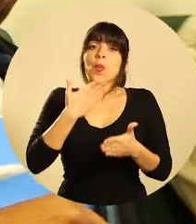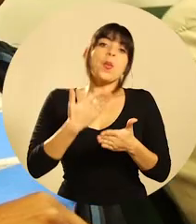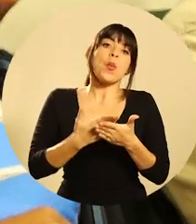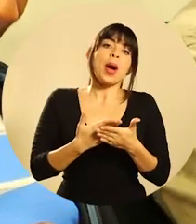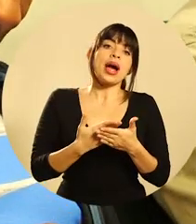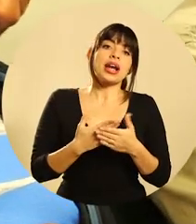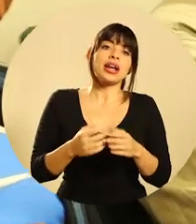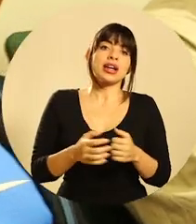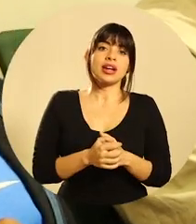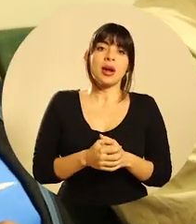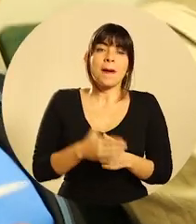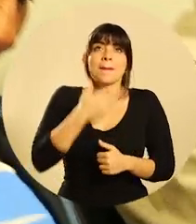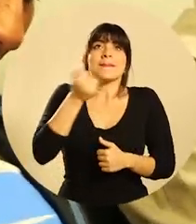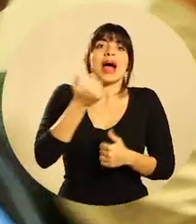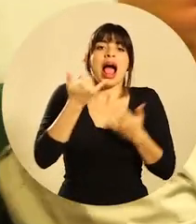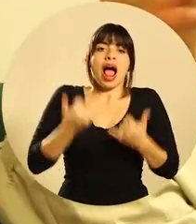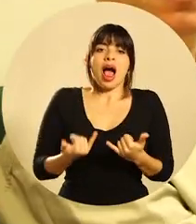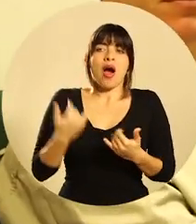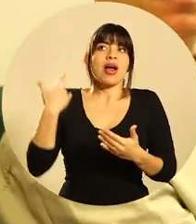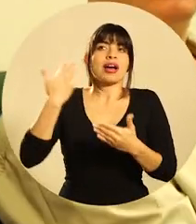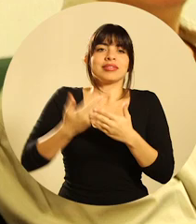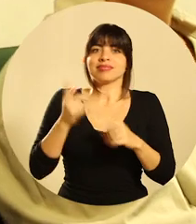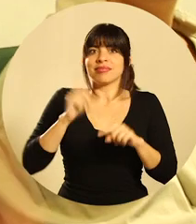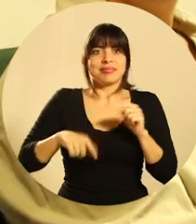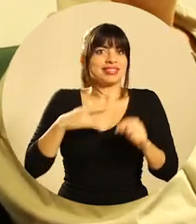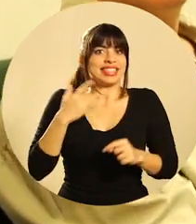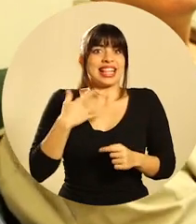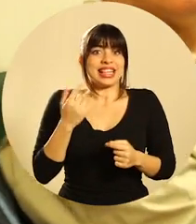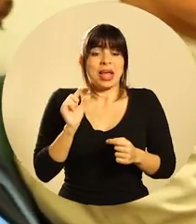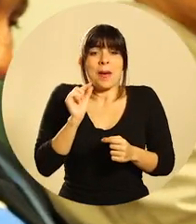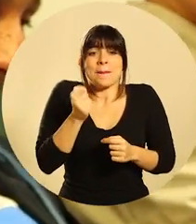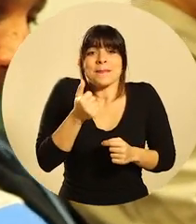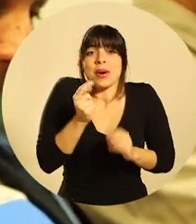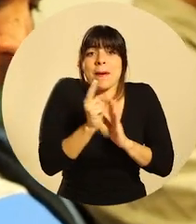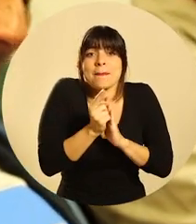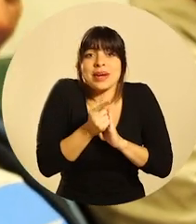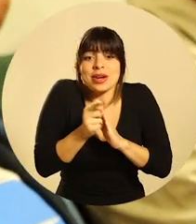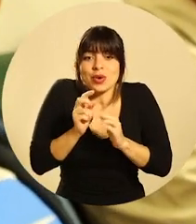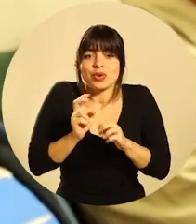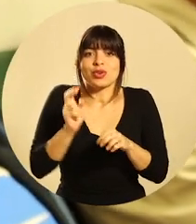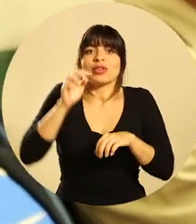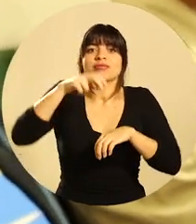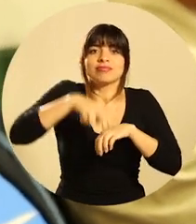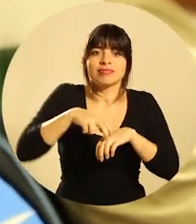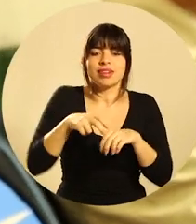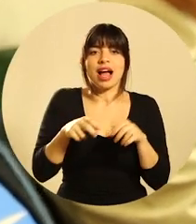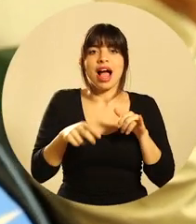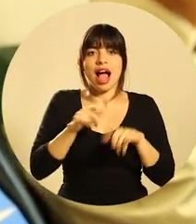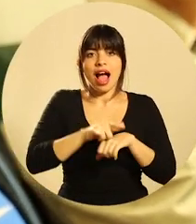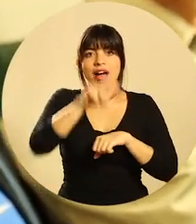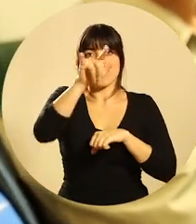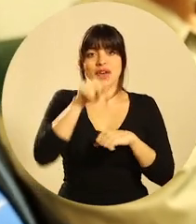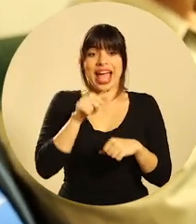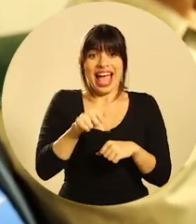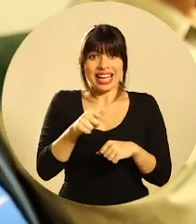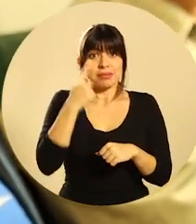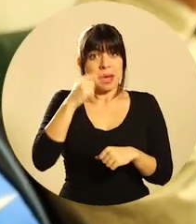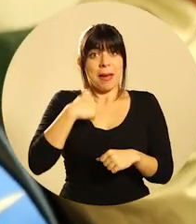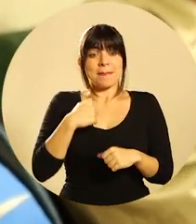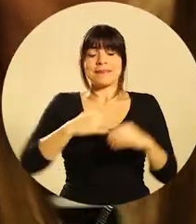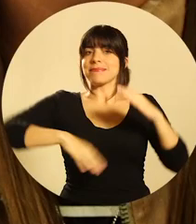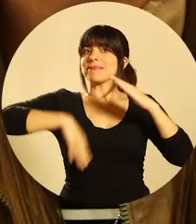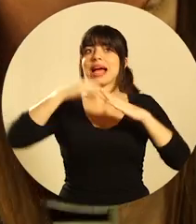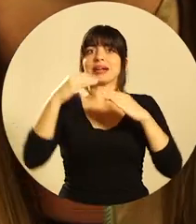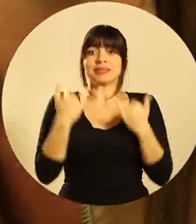Bueno, mejor que ahora no puedo sentirme nunca, ya a pocos minutos de abordar el avión. Esto para mí es lo